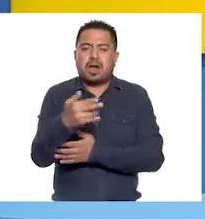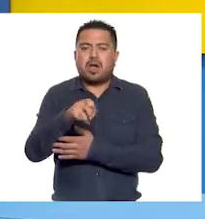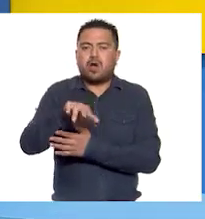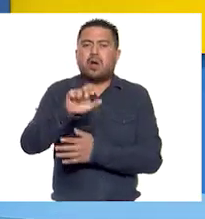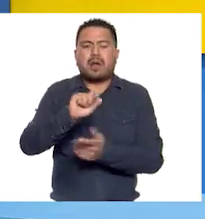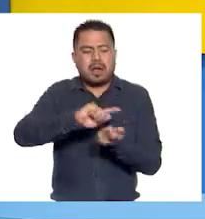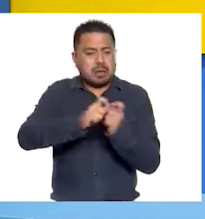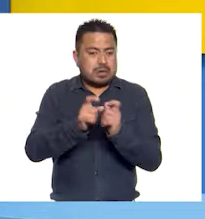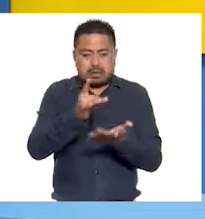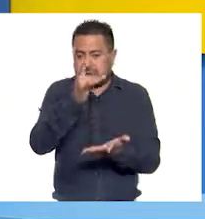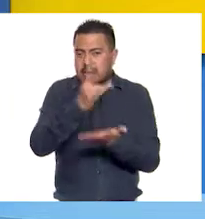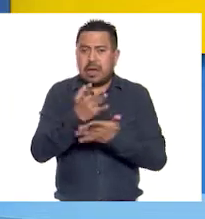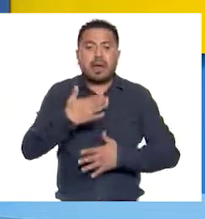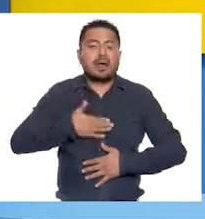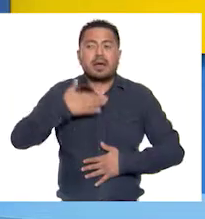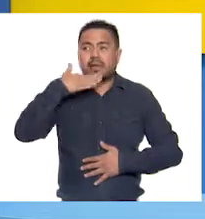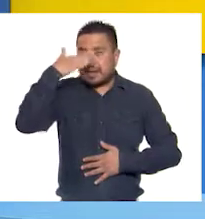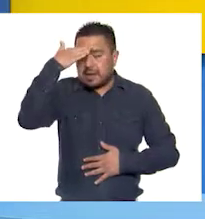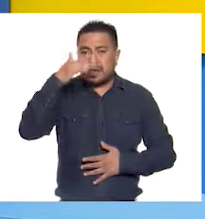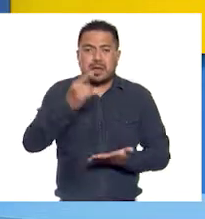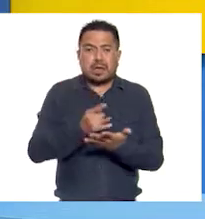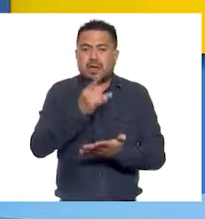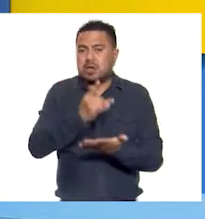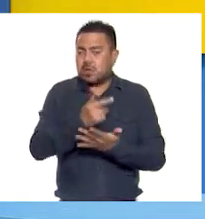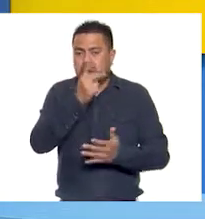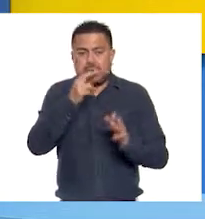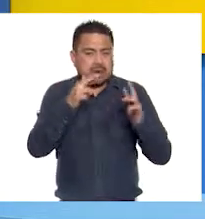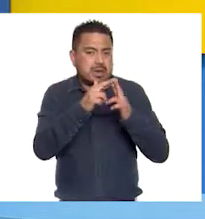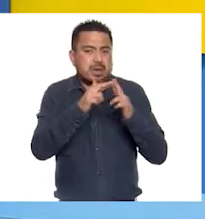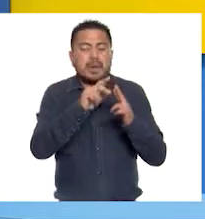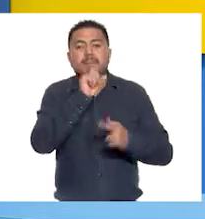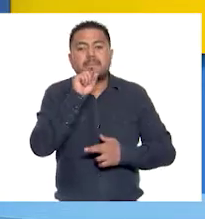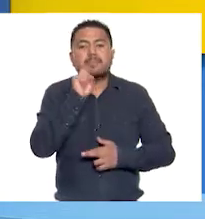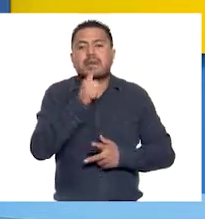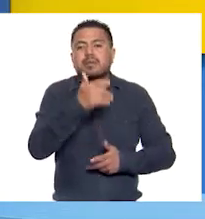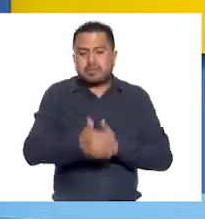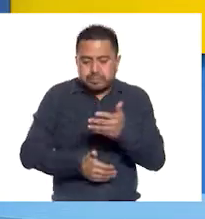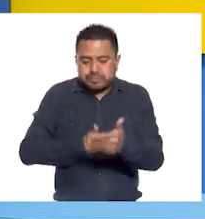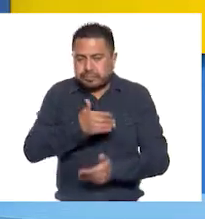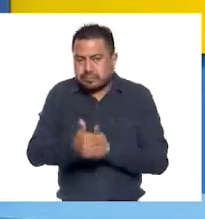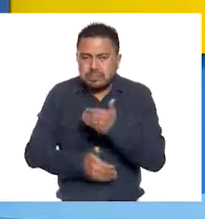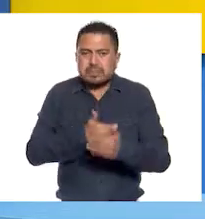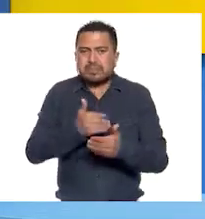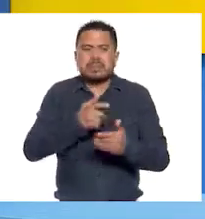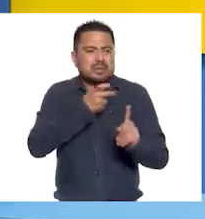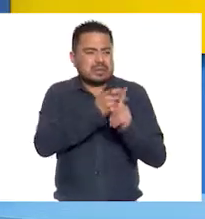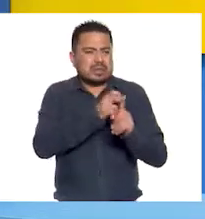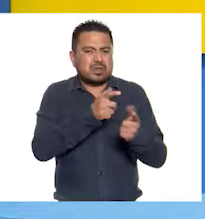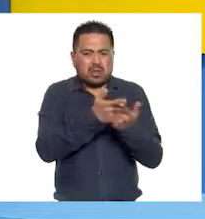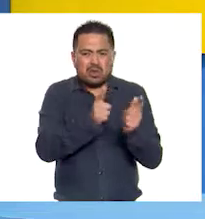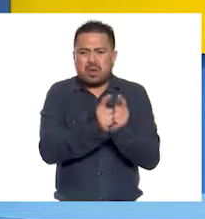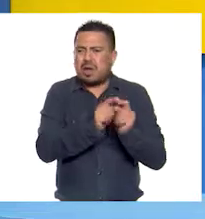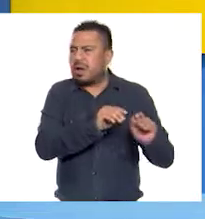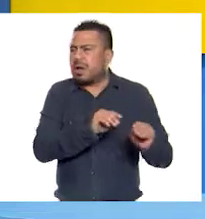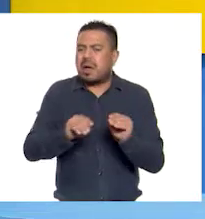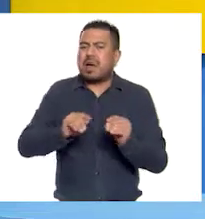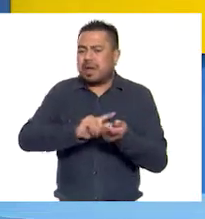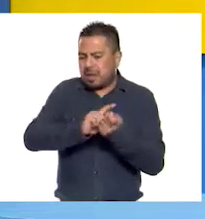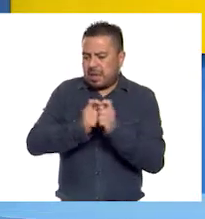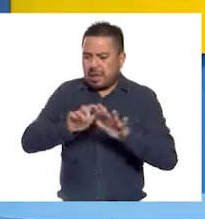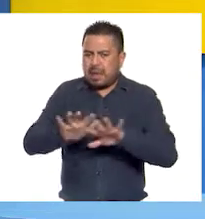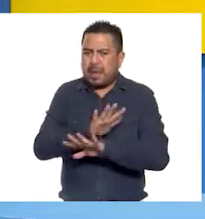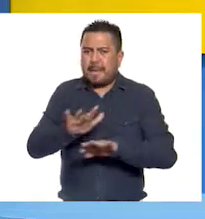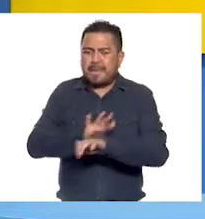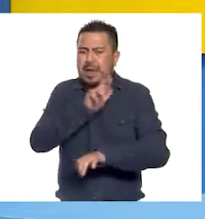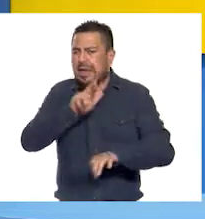solo transformó a los árabes en monoteístas, sino que con el paso del tiempo dejaron de ser tribus nómadas para convertirse en